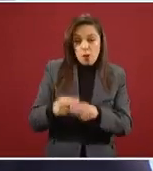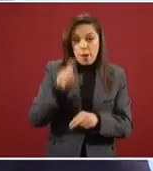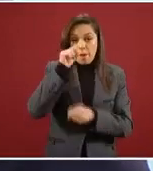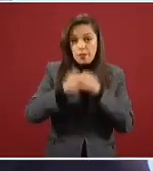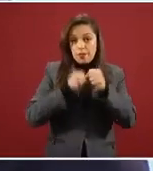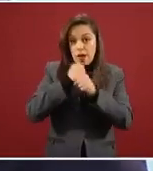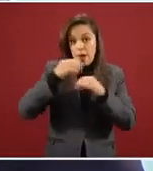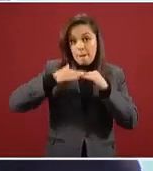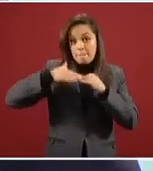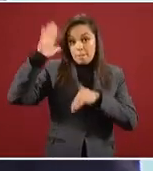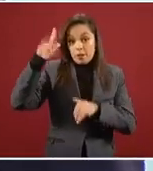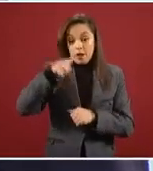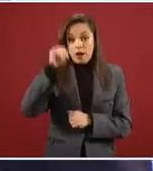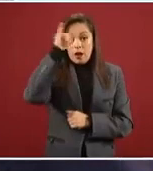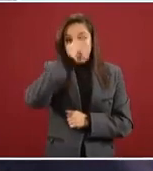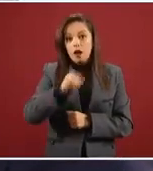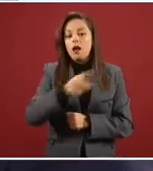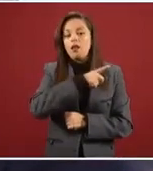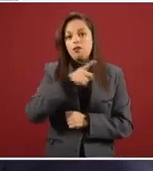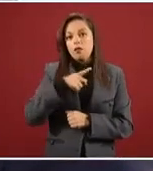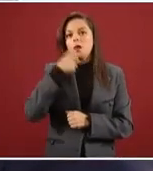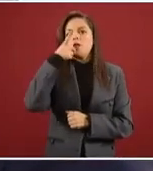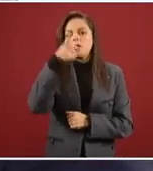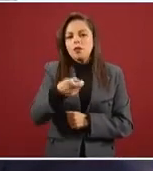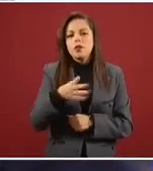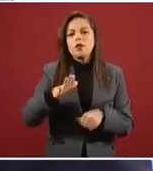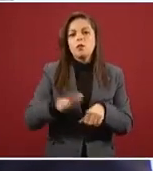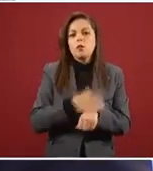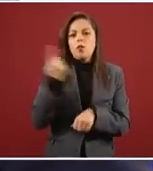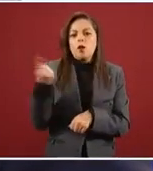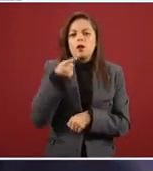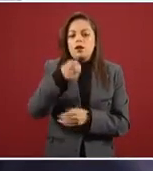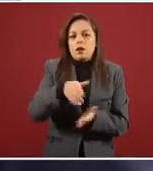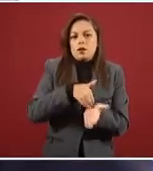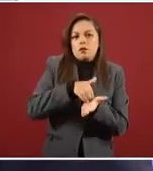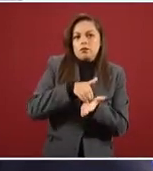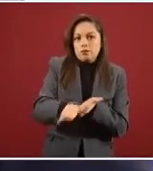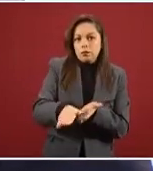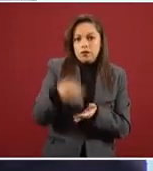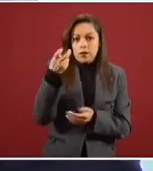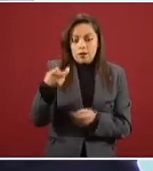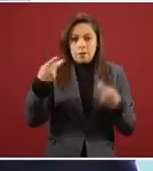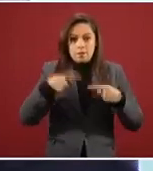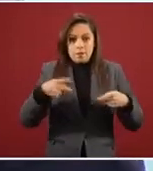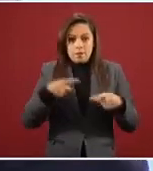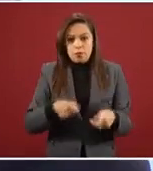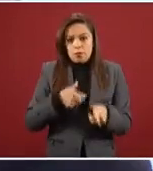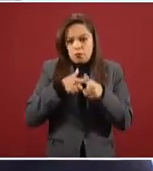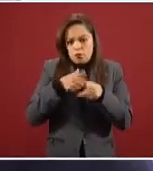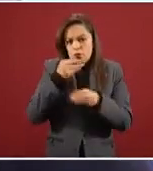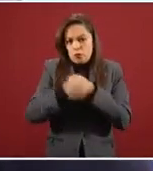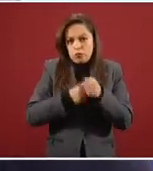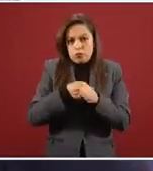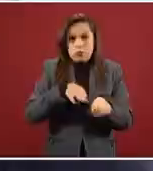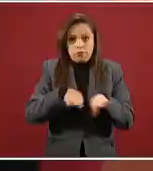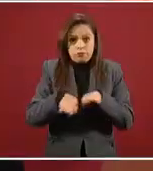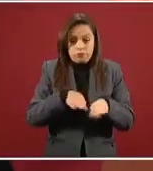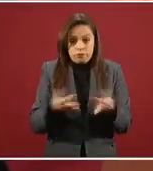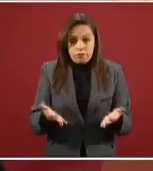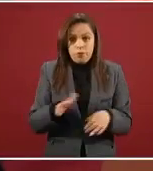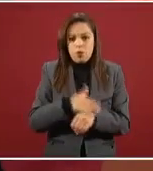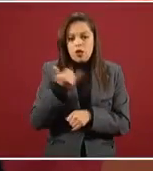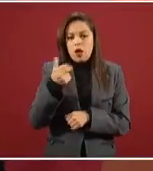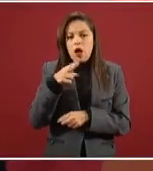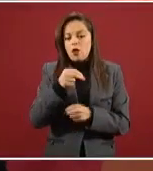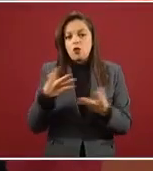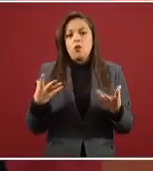está obligado a expresar la causa grave que lo motiva y justificar qué es lo que hace imposible la continuación de la